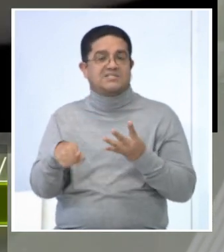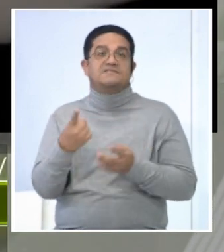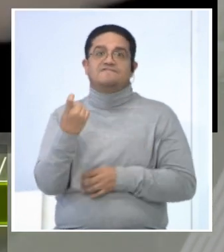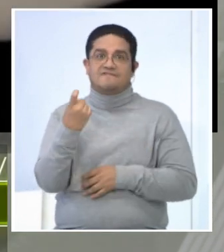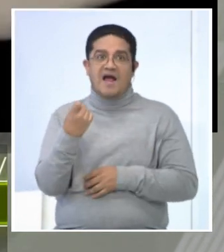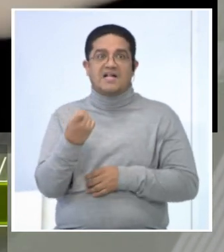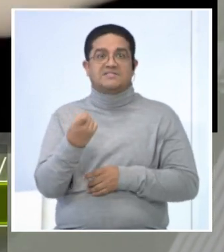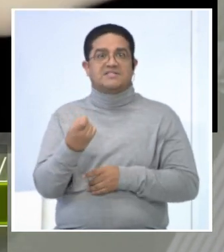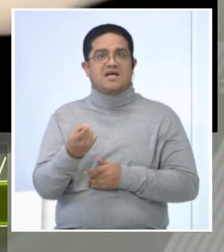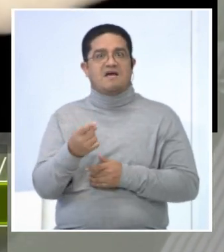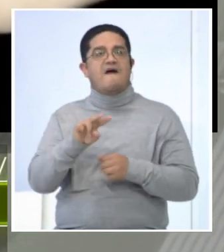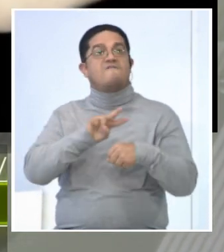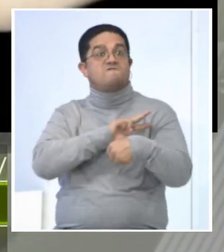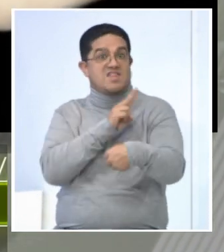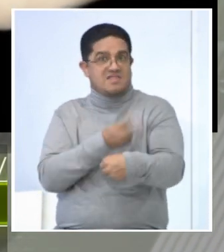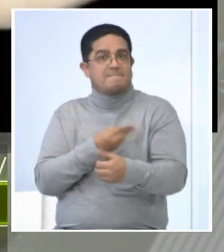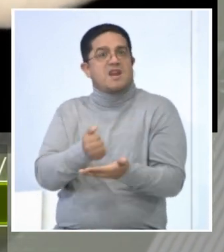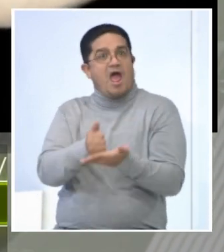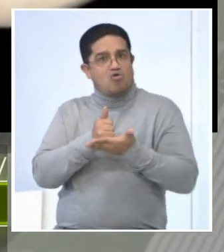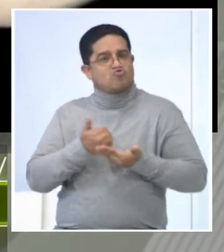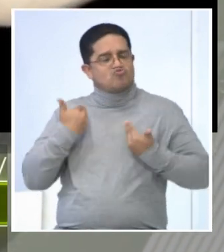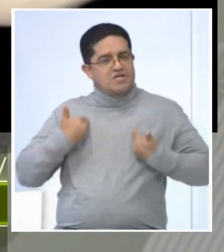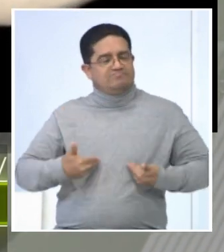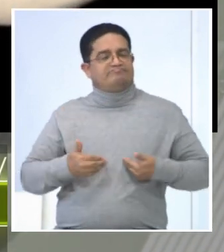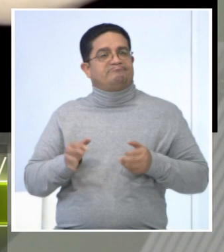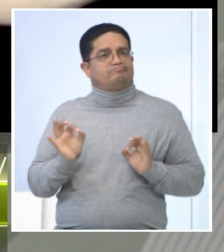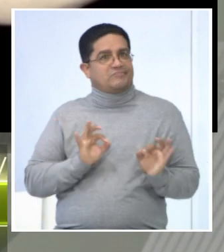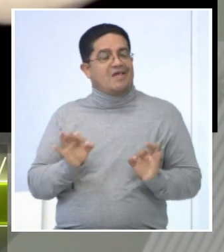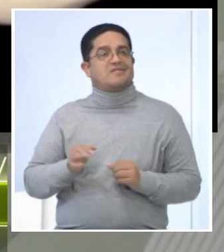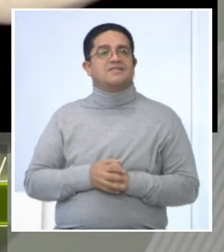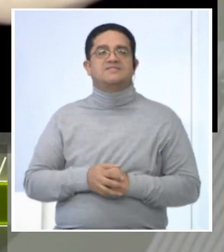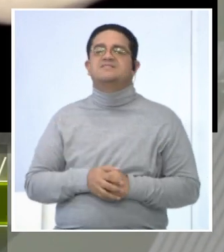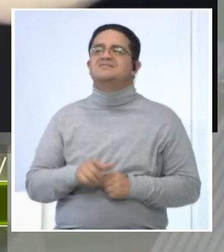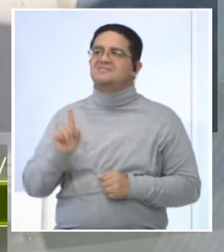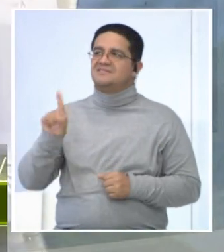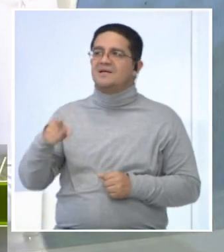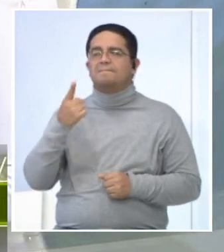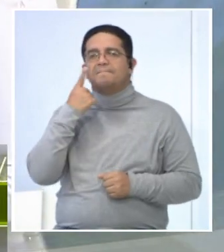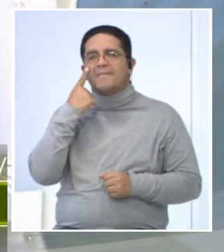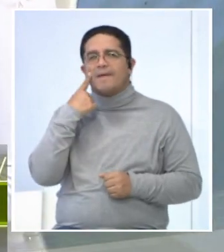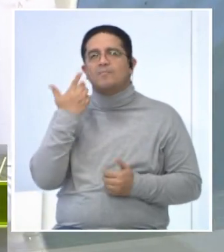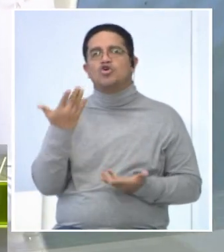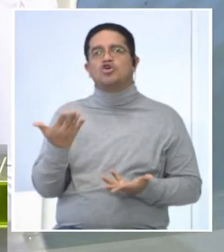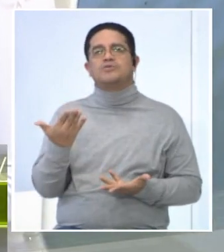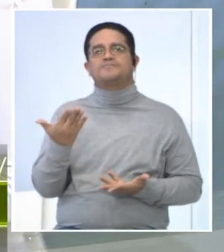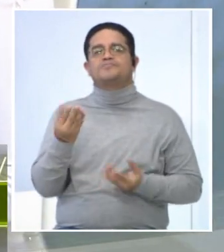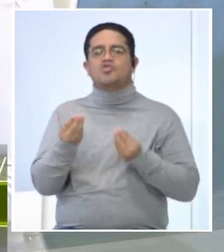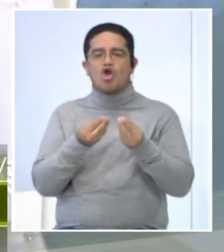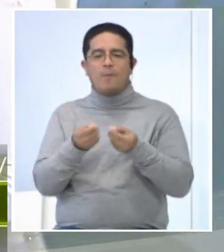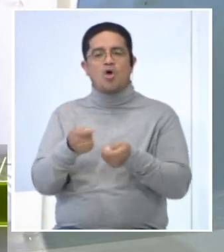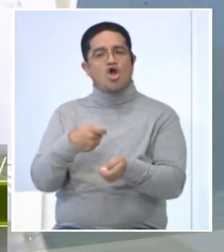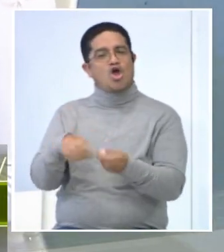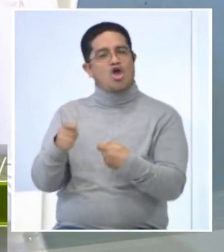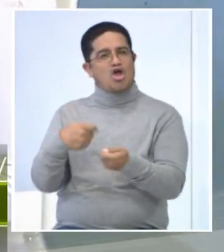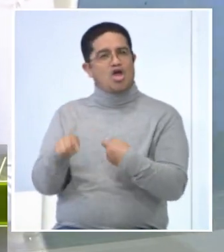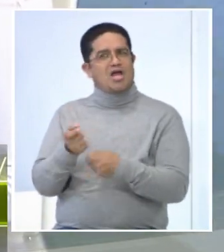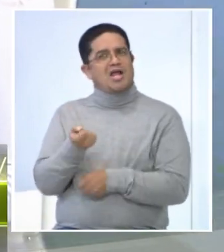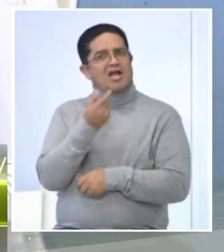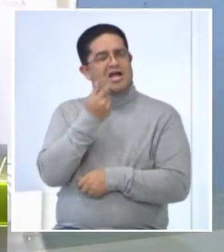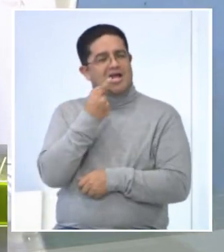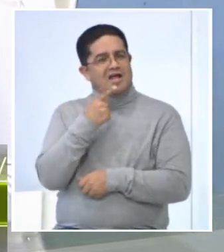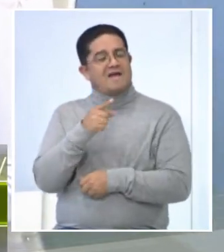ayudan a complementar nuestra dieta. Por supuesto, además vemos cómo se comercializan muchos suplementos y